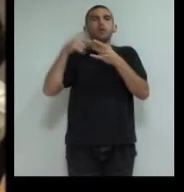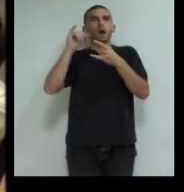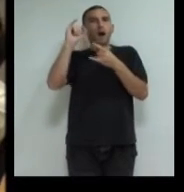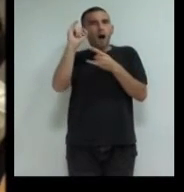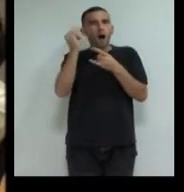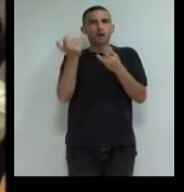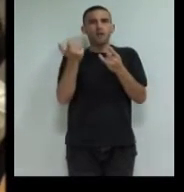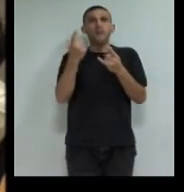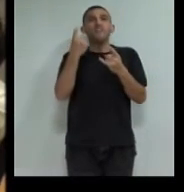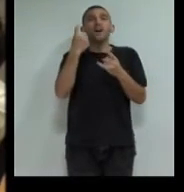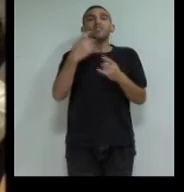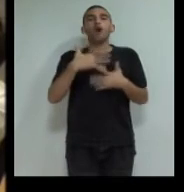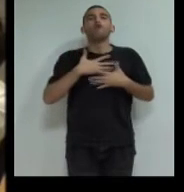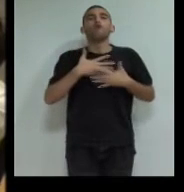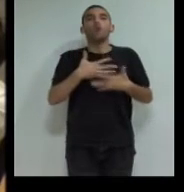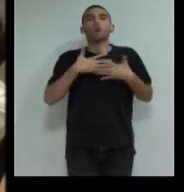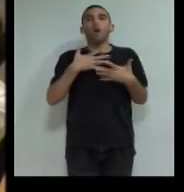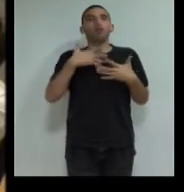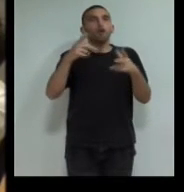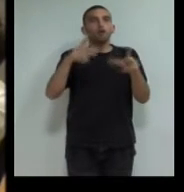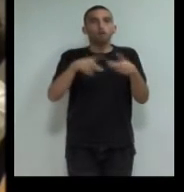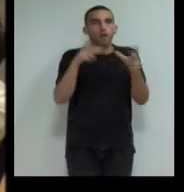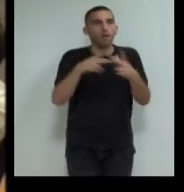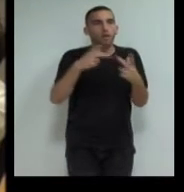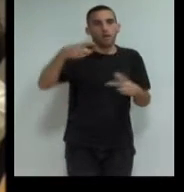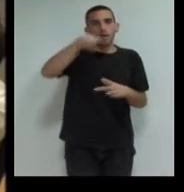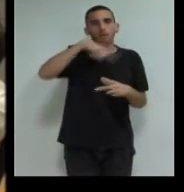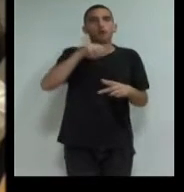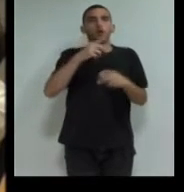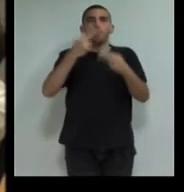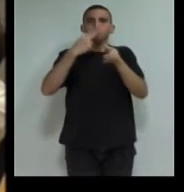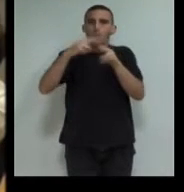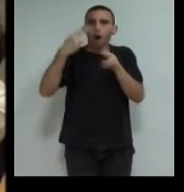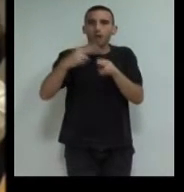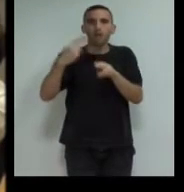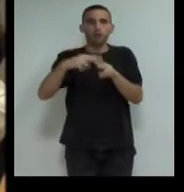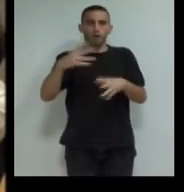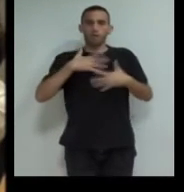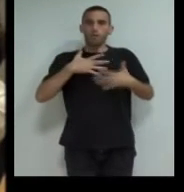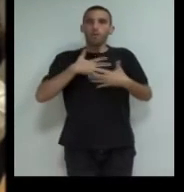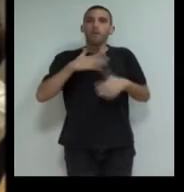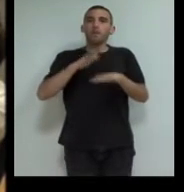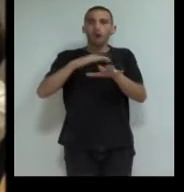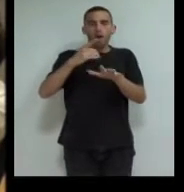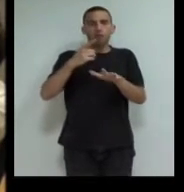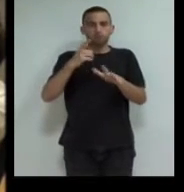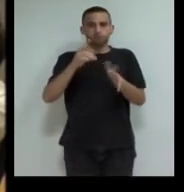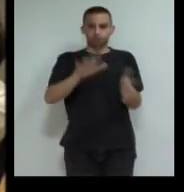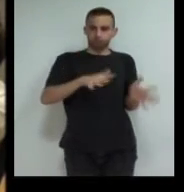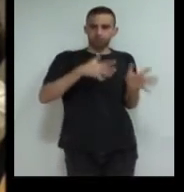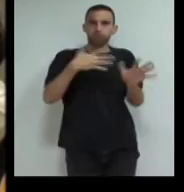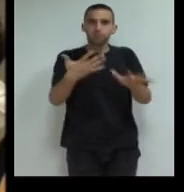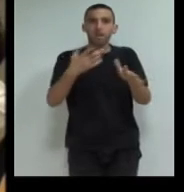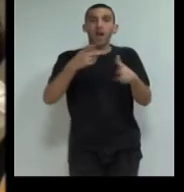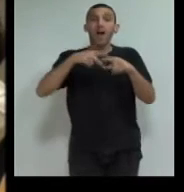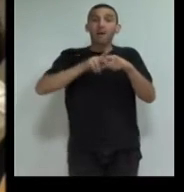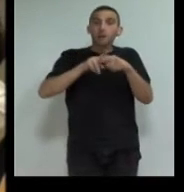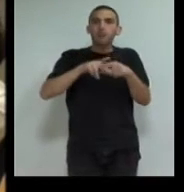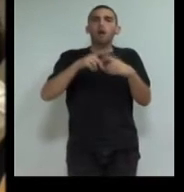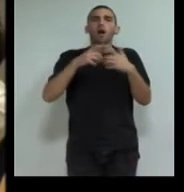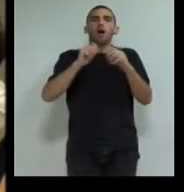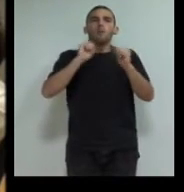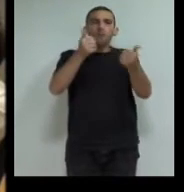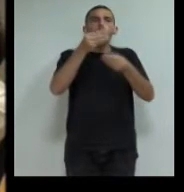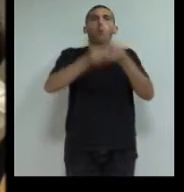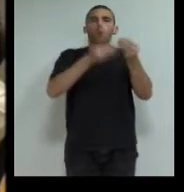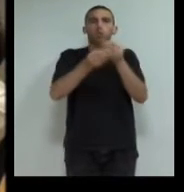la voluntad social, la voluntad política a lo mejor, de poner en marcha estas herramientas, pero yo no creo que sea un